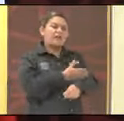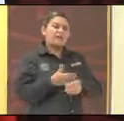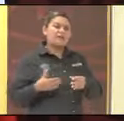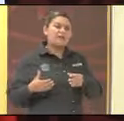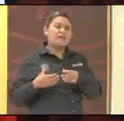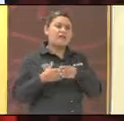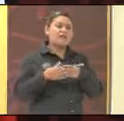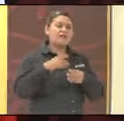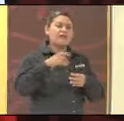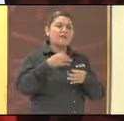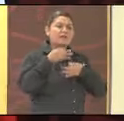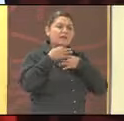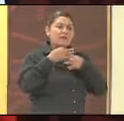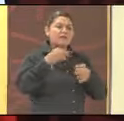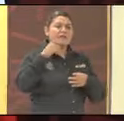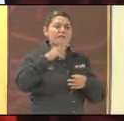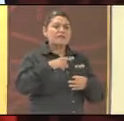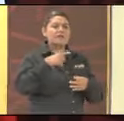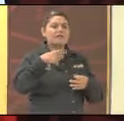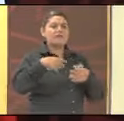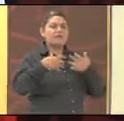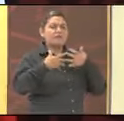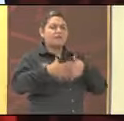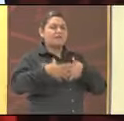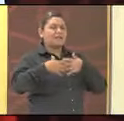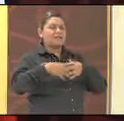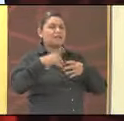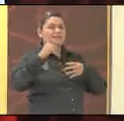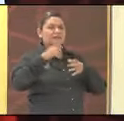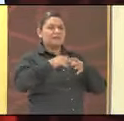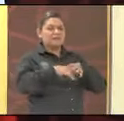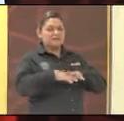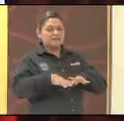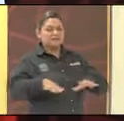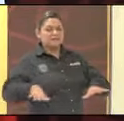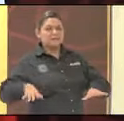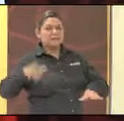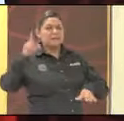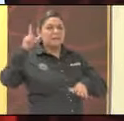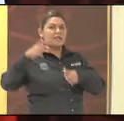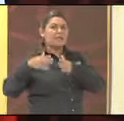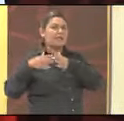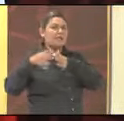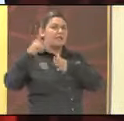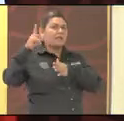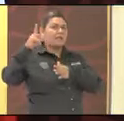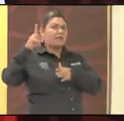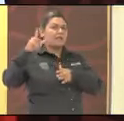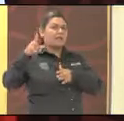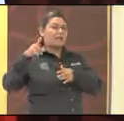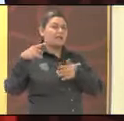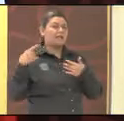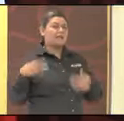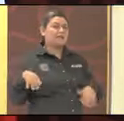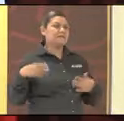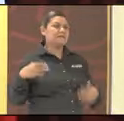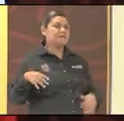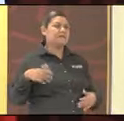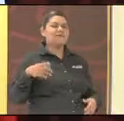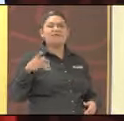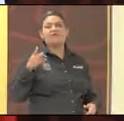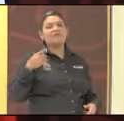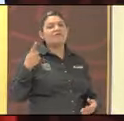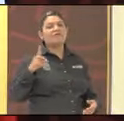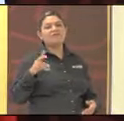una información de esta empresa, hubo un derrame enorme en el puerto de Acapulco. Sí, nada que ver con esto, ¿eh? No, esto